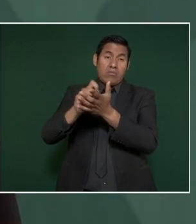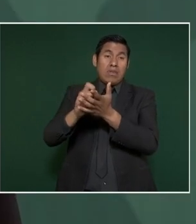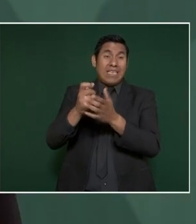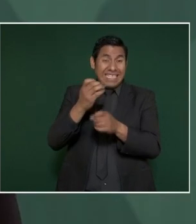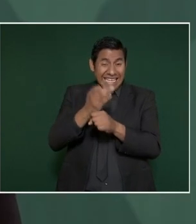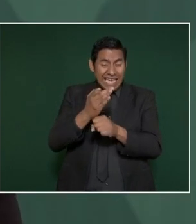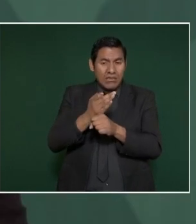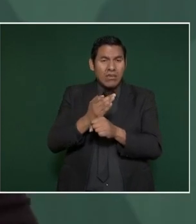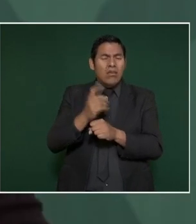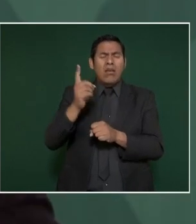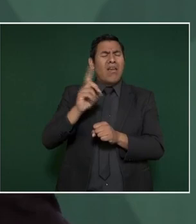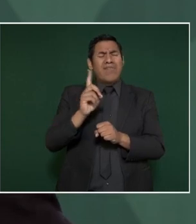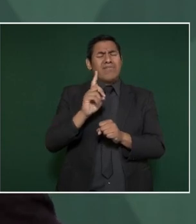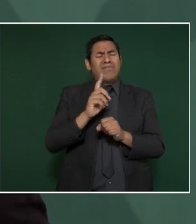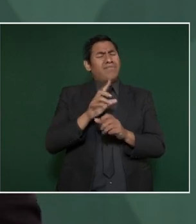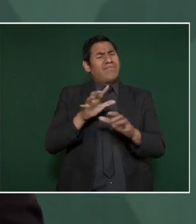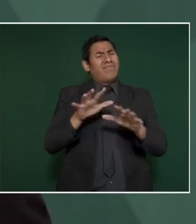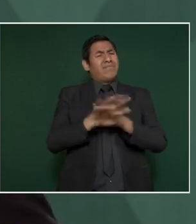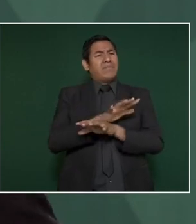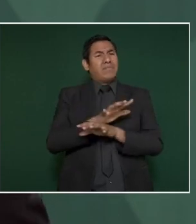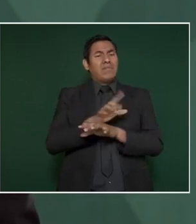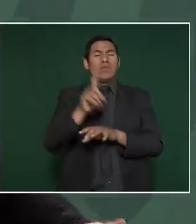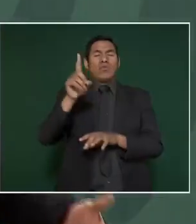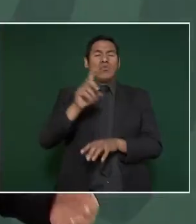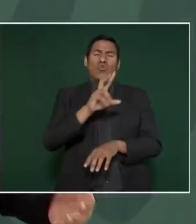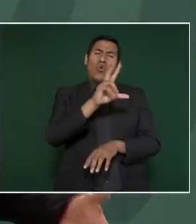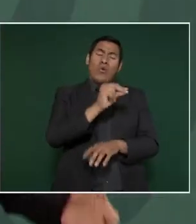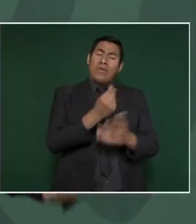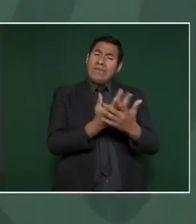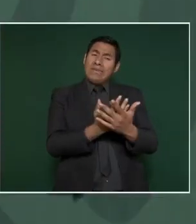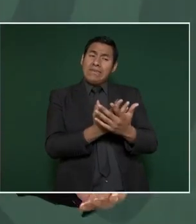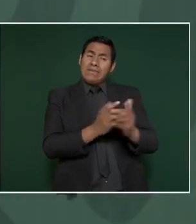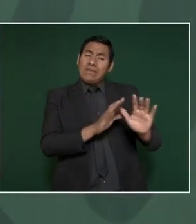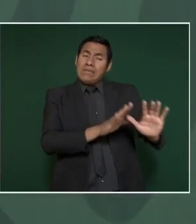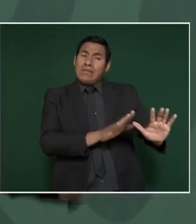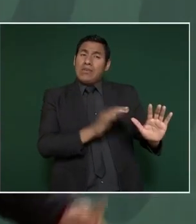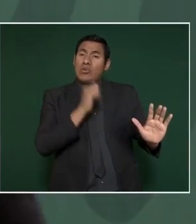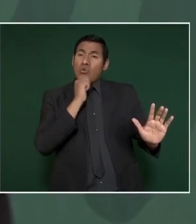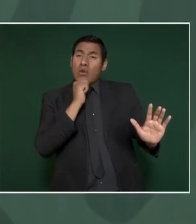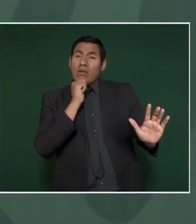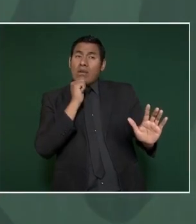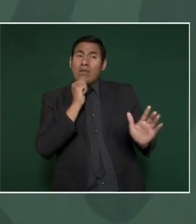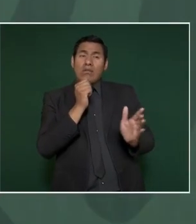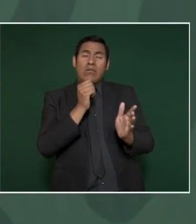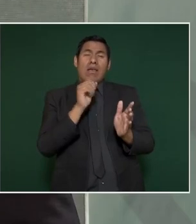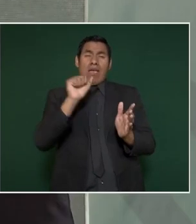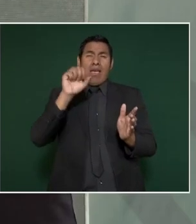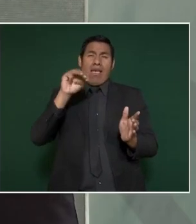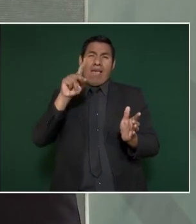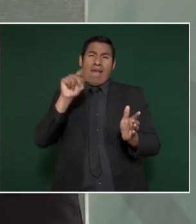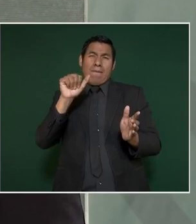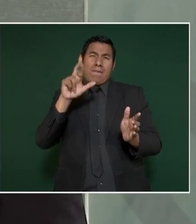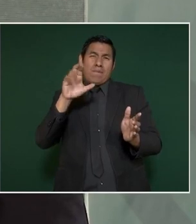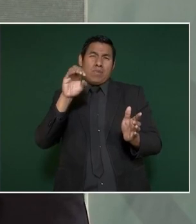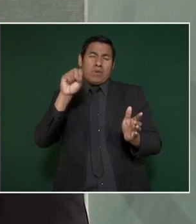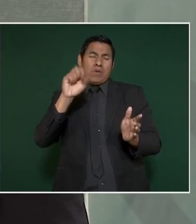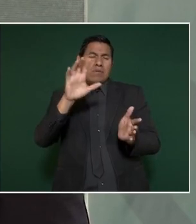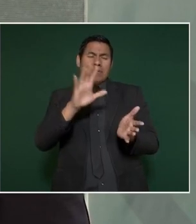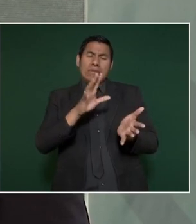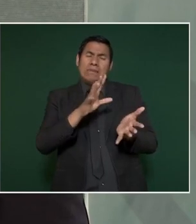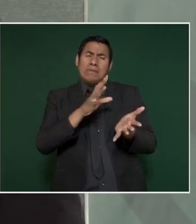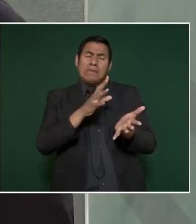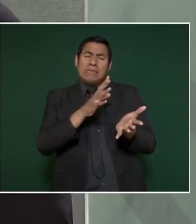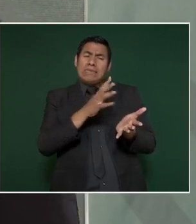cambian ya están metiendo amparos y con sus eh